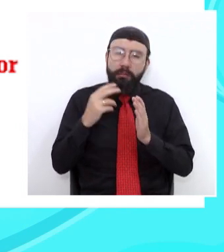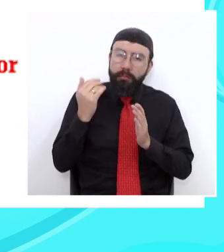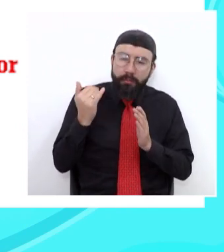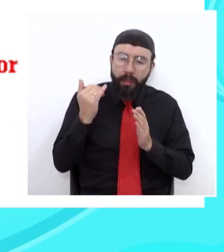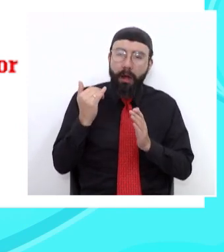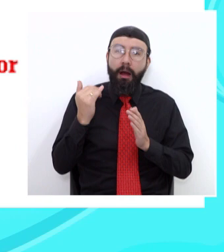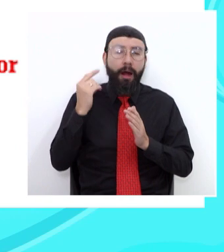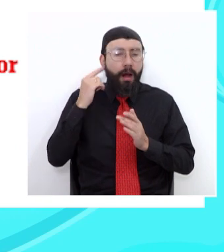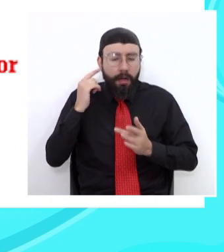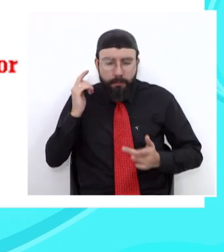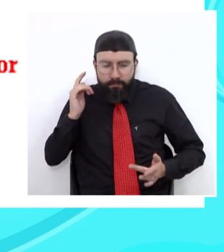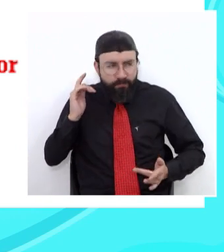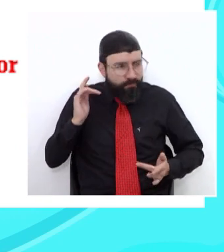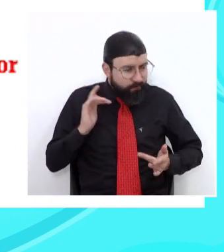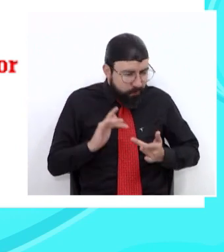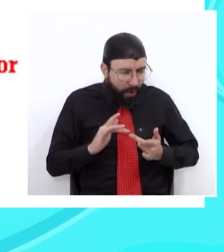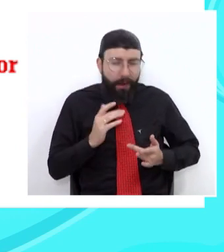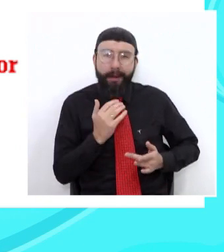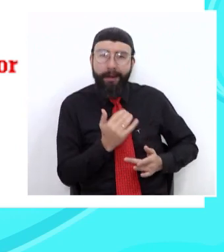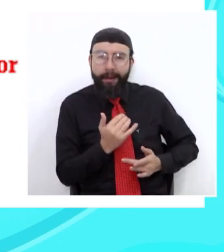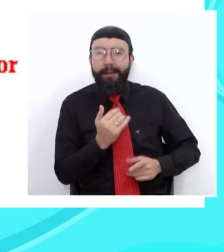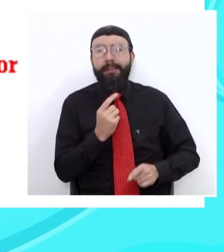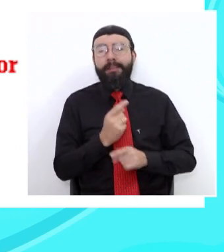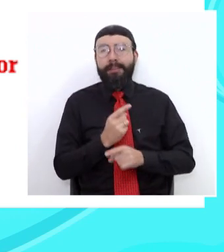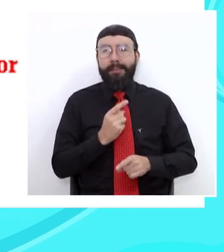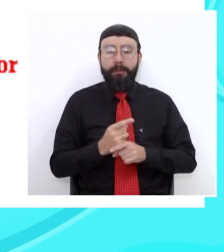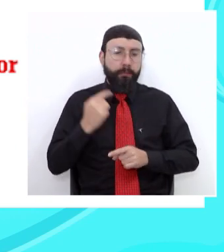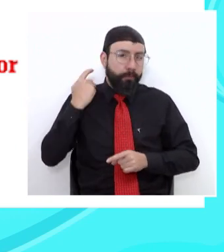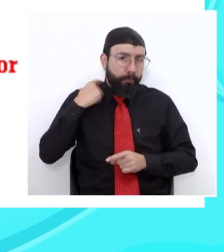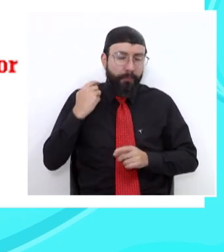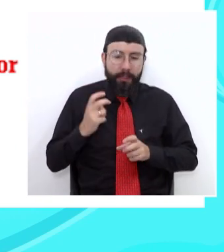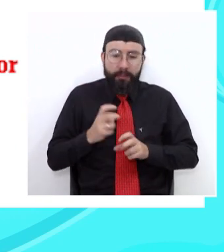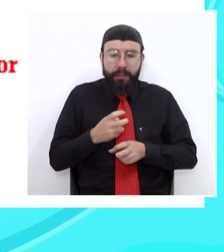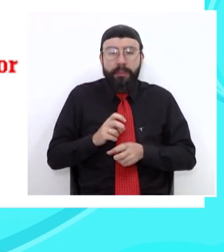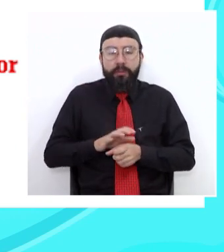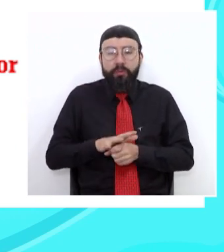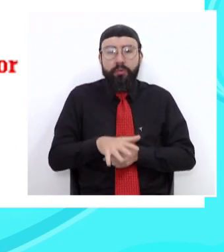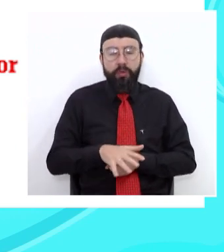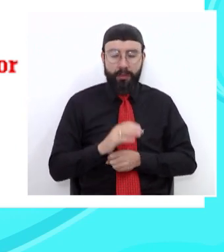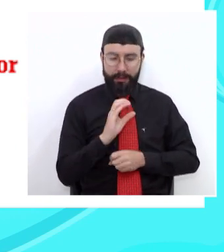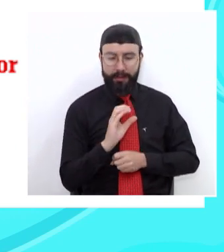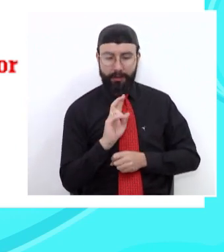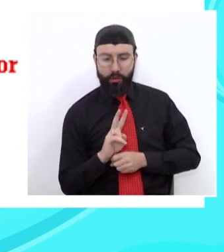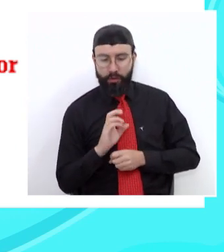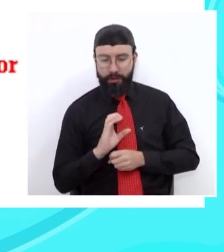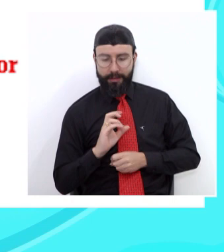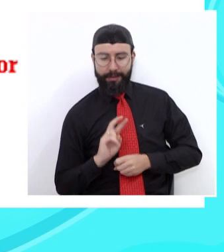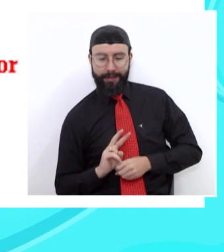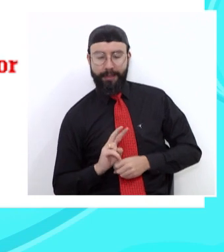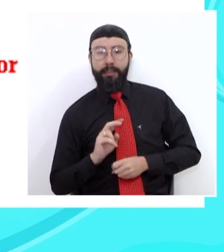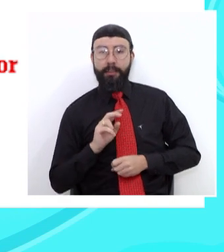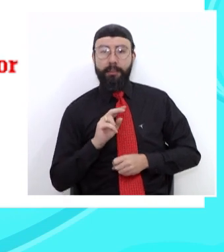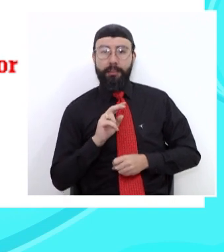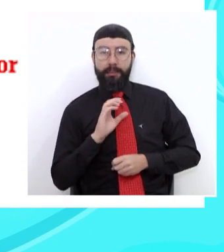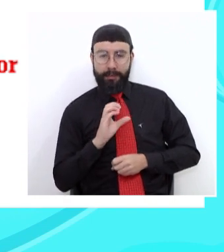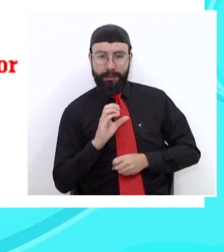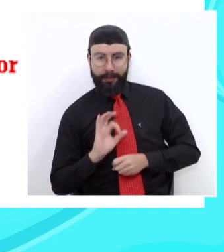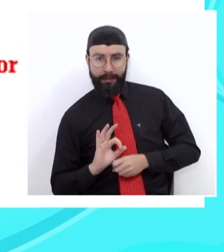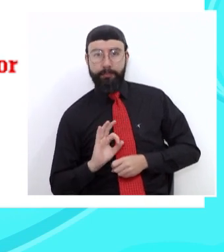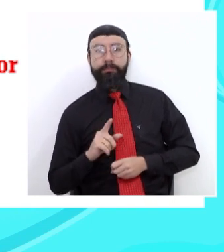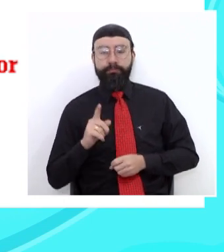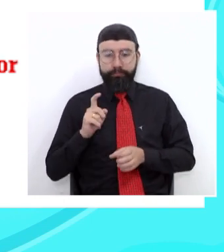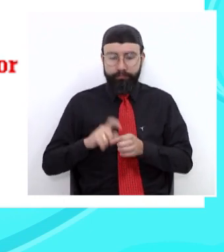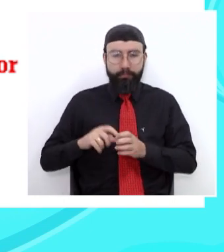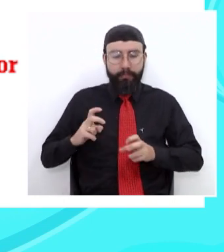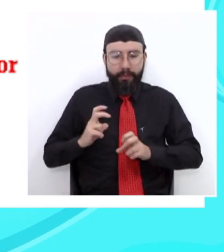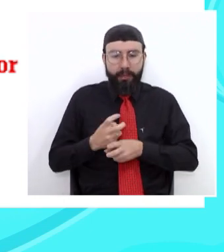está directamente conectada con nuestras vértebras, la C2 y la C3. Tiene una rama que es muy común, ¿no es cierto?